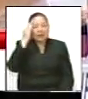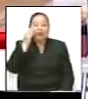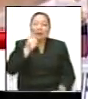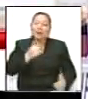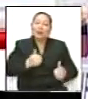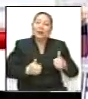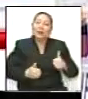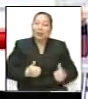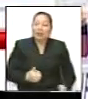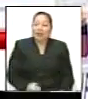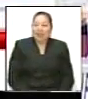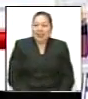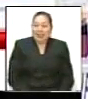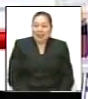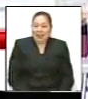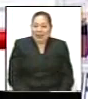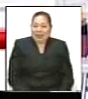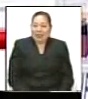es